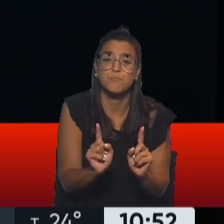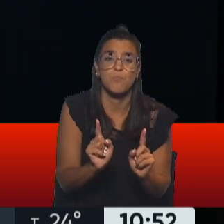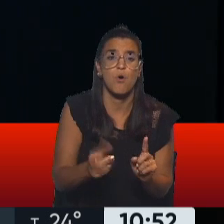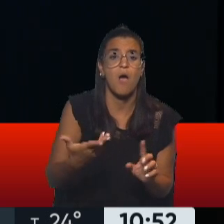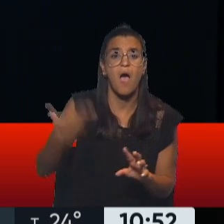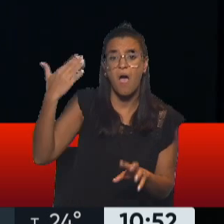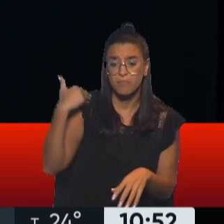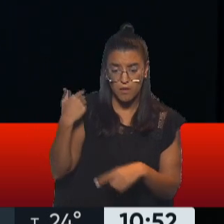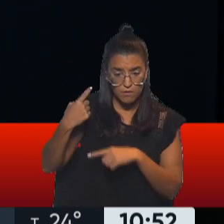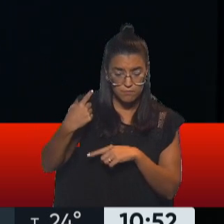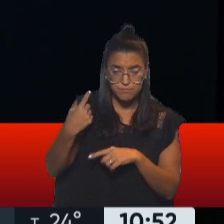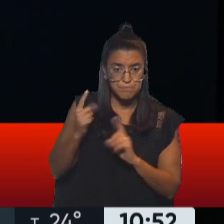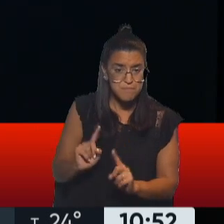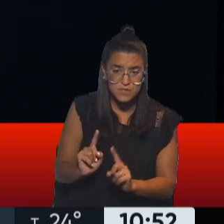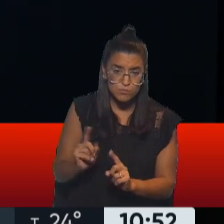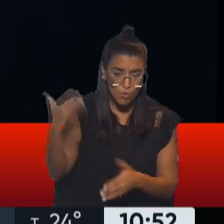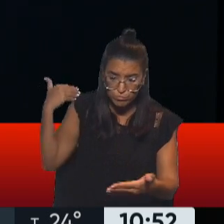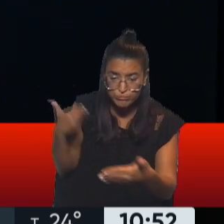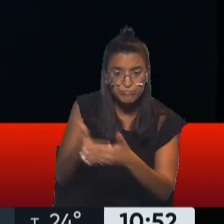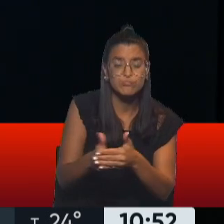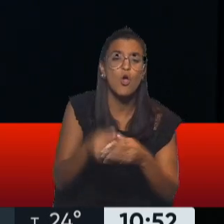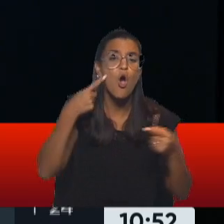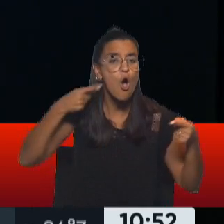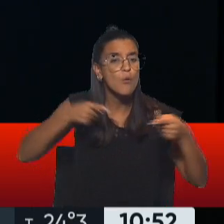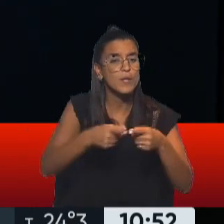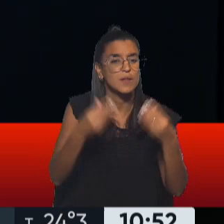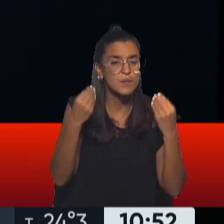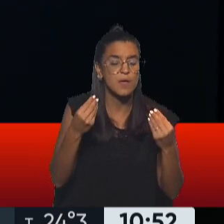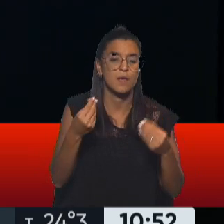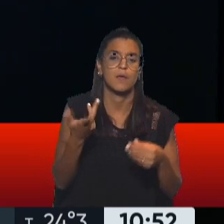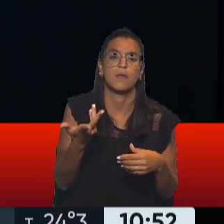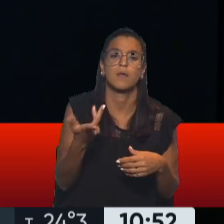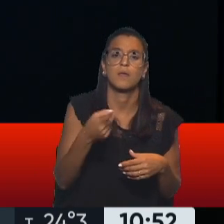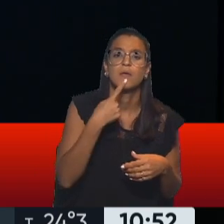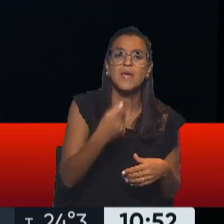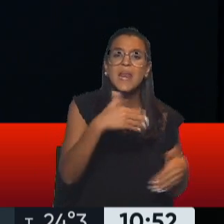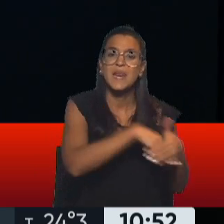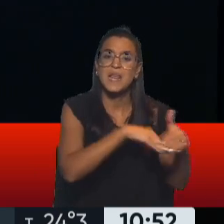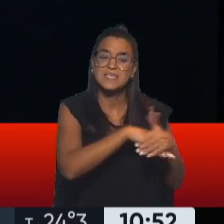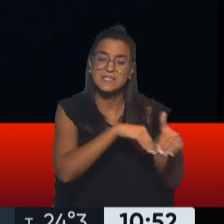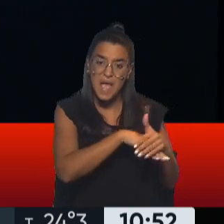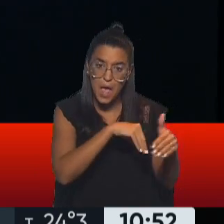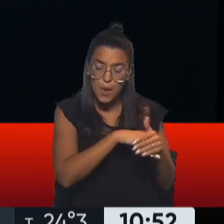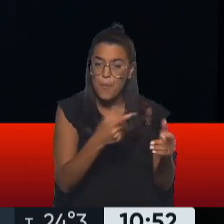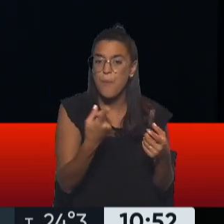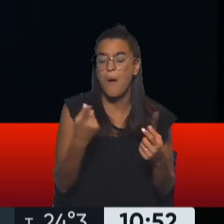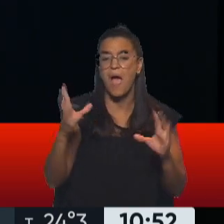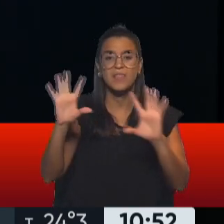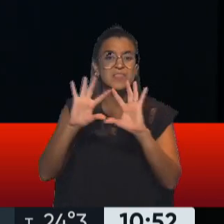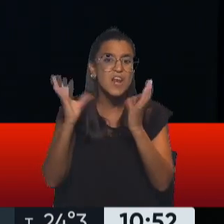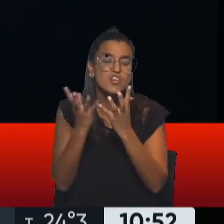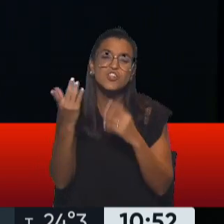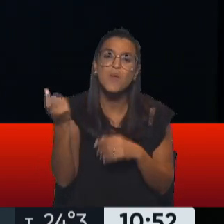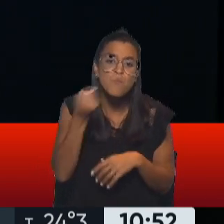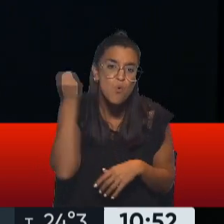venido llevando a cabo y se plantea un objetivo de acumulación de reservas internacionales que es muy importante